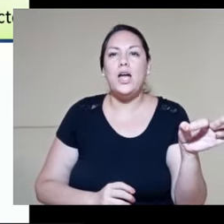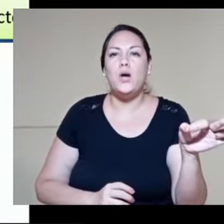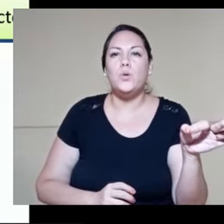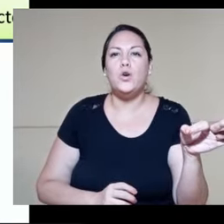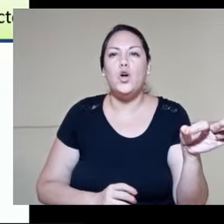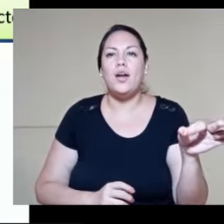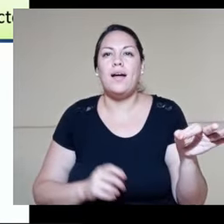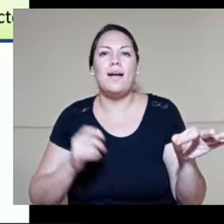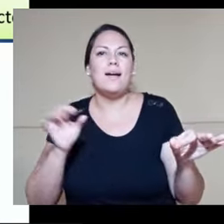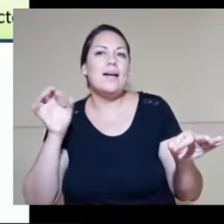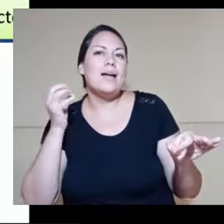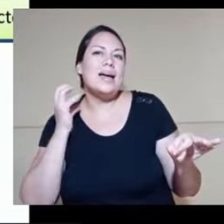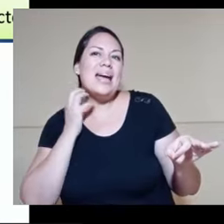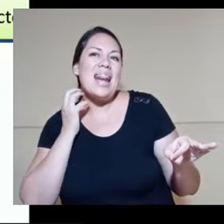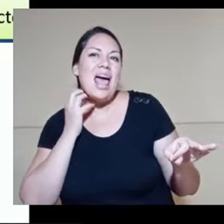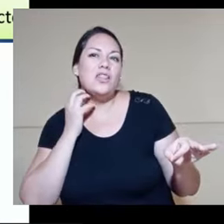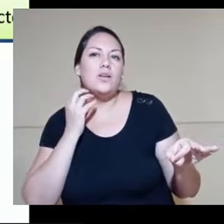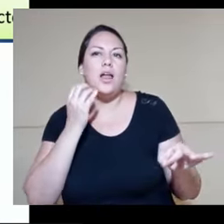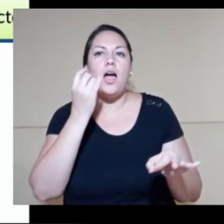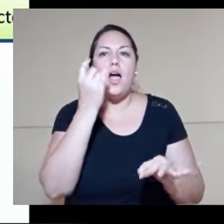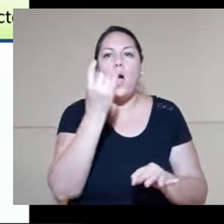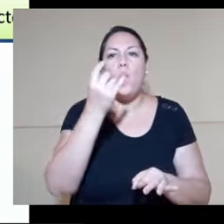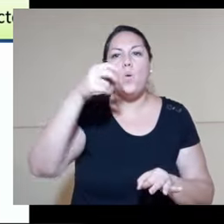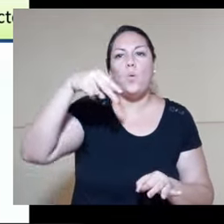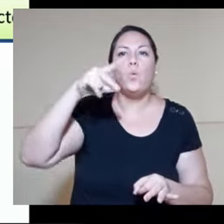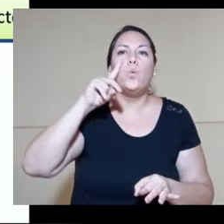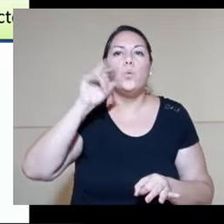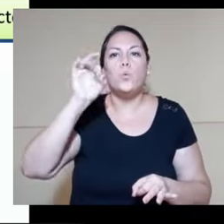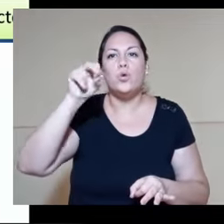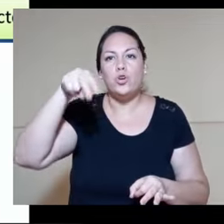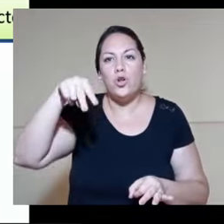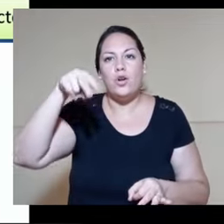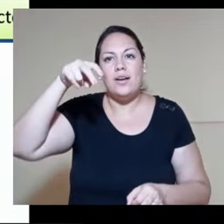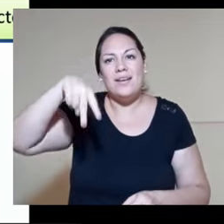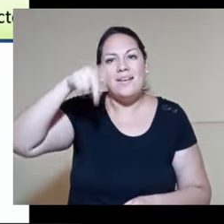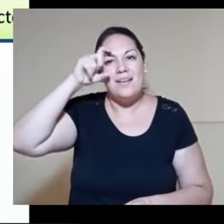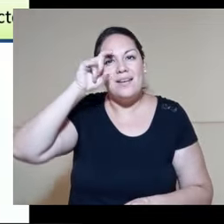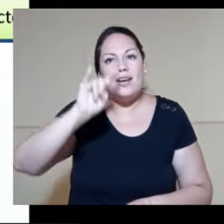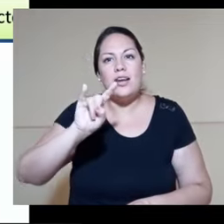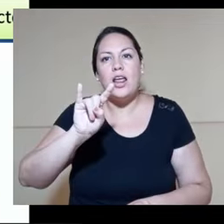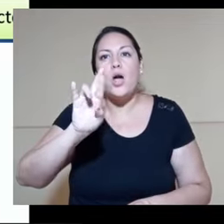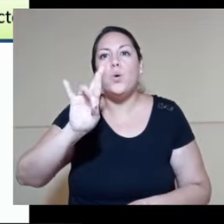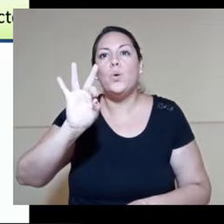o a la glándula lagrimal, se llama unión neuroglandular.